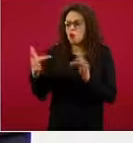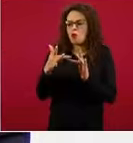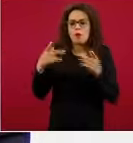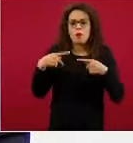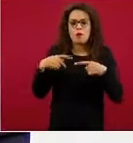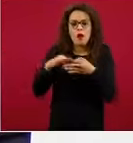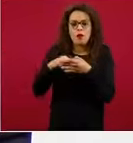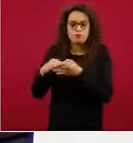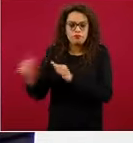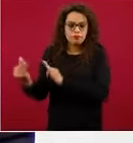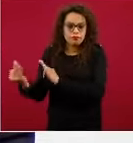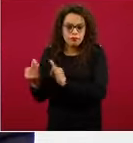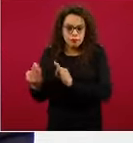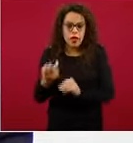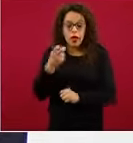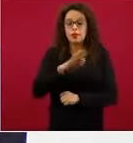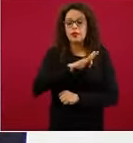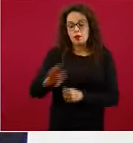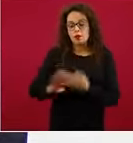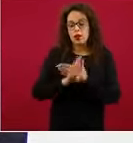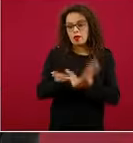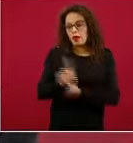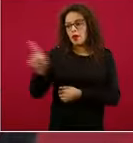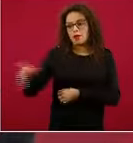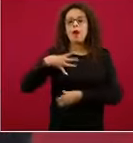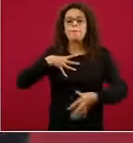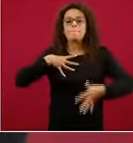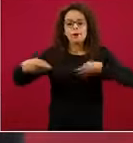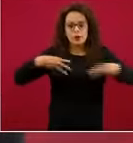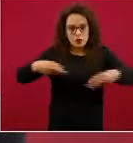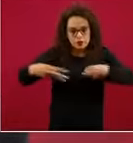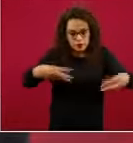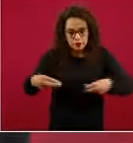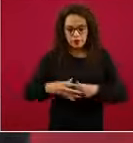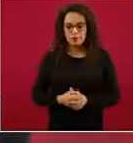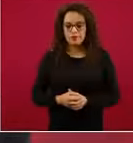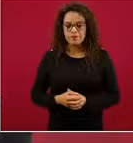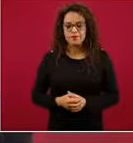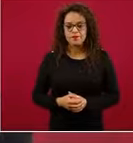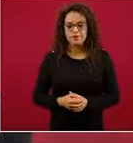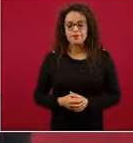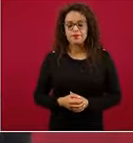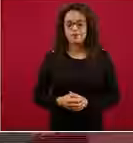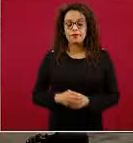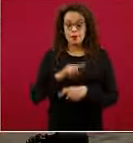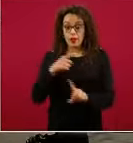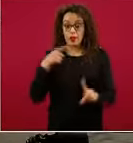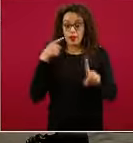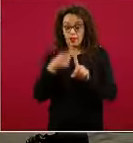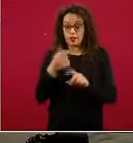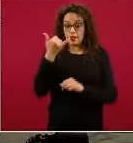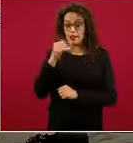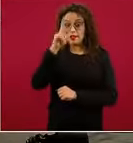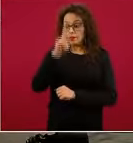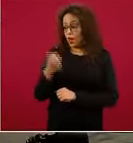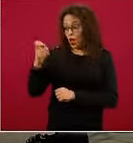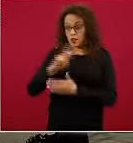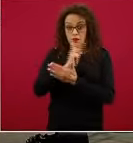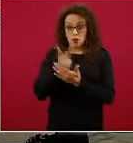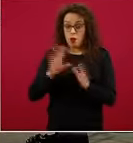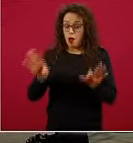menor probabilidad de contagiarse. En este sentido, y dada la confianza que nos da el éxito que ha tenido el programa en la